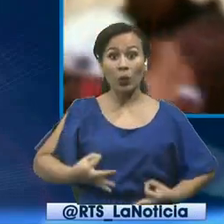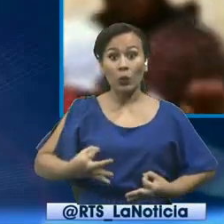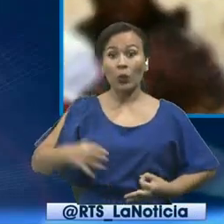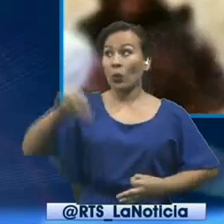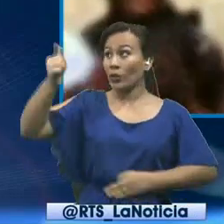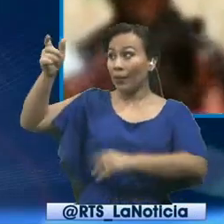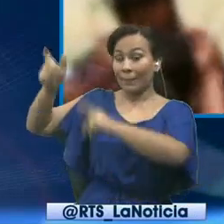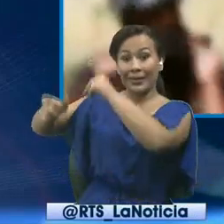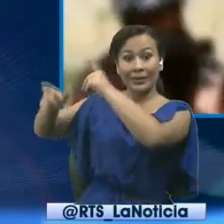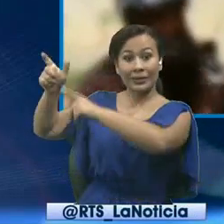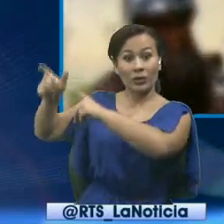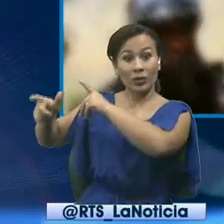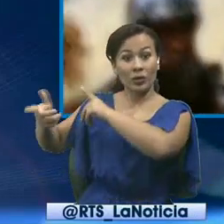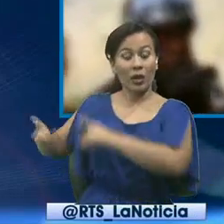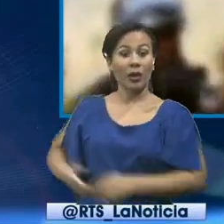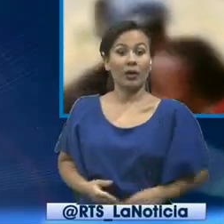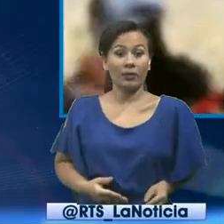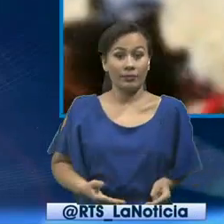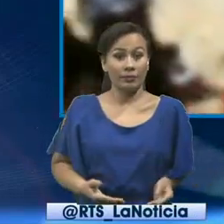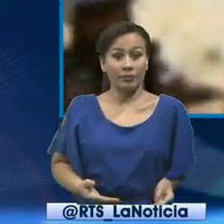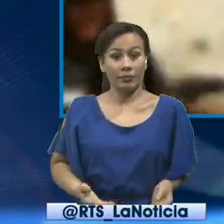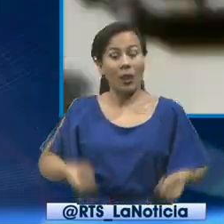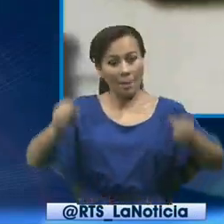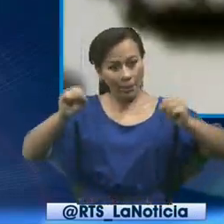inocentes como niño de pecho.